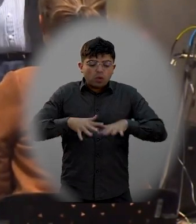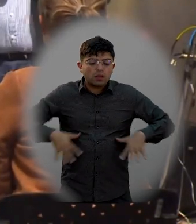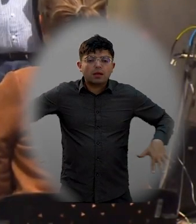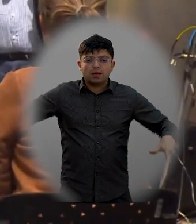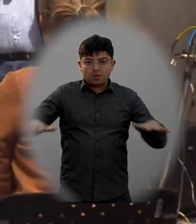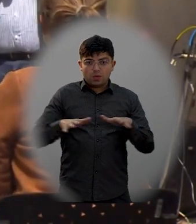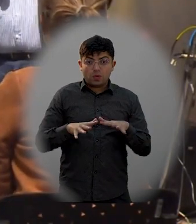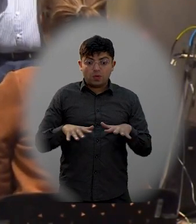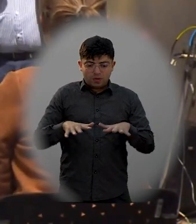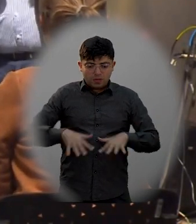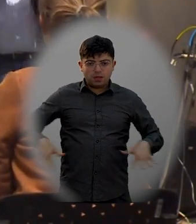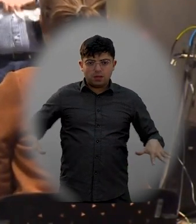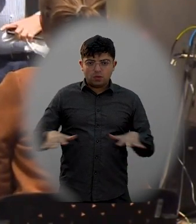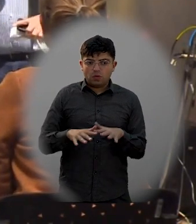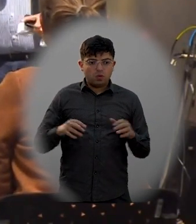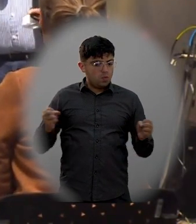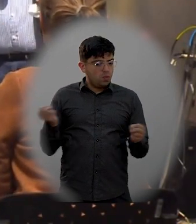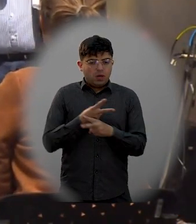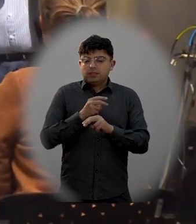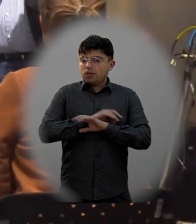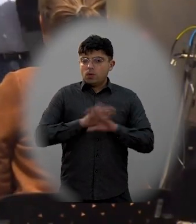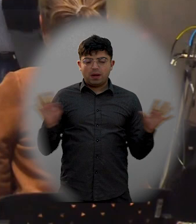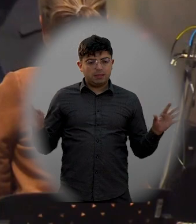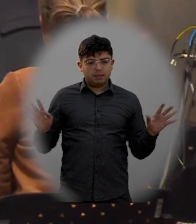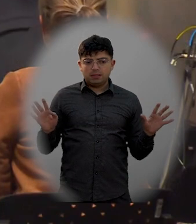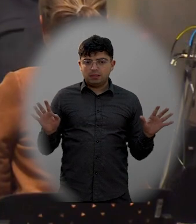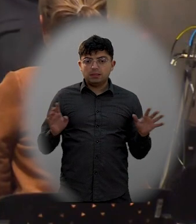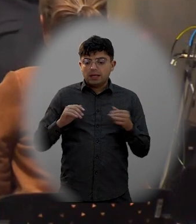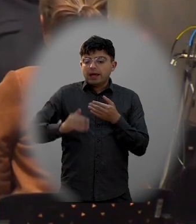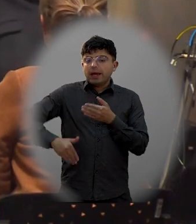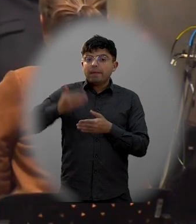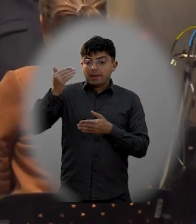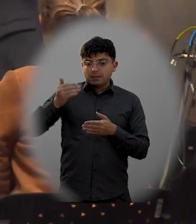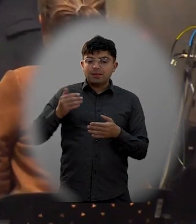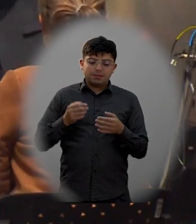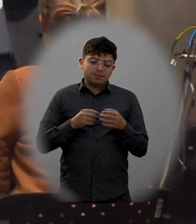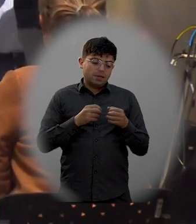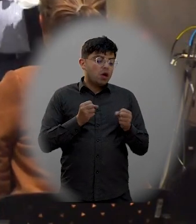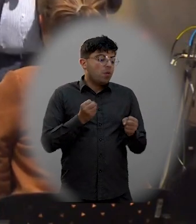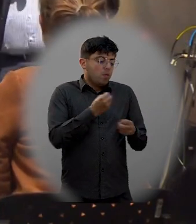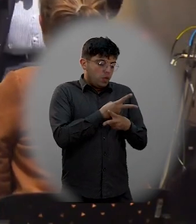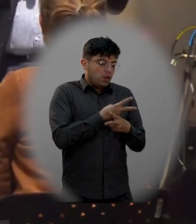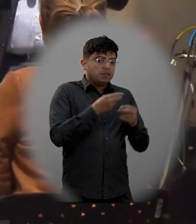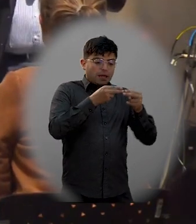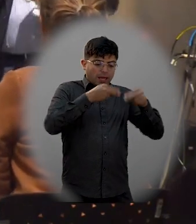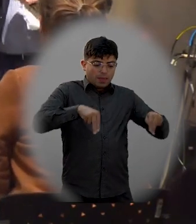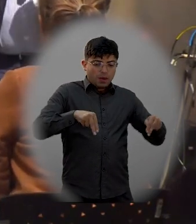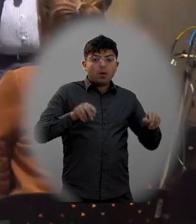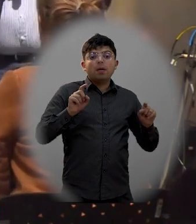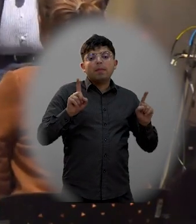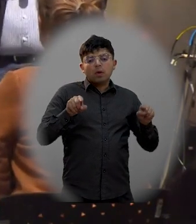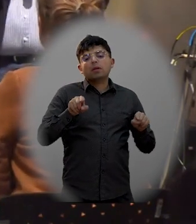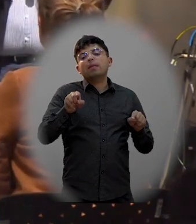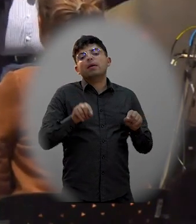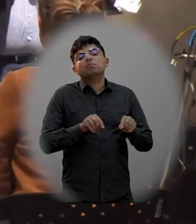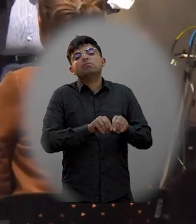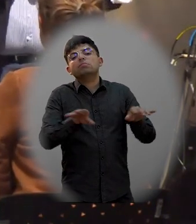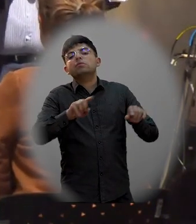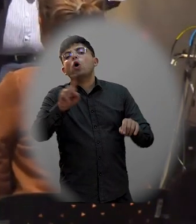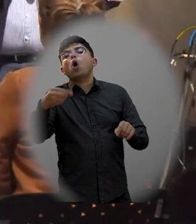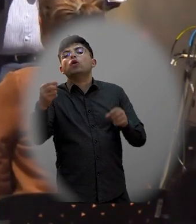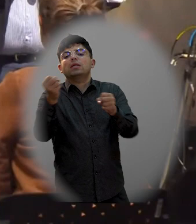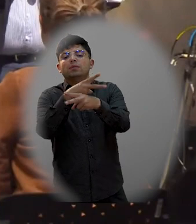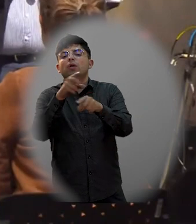territorio un territorio de no violencia, empezando por la no violencia de género, pero extendida a todas las